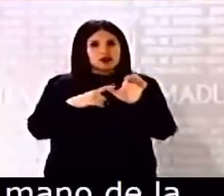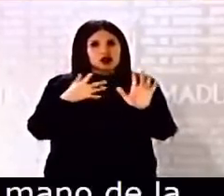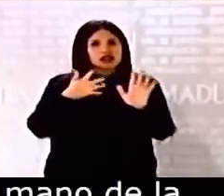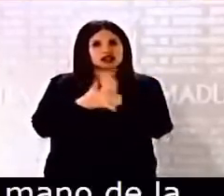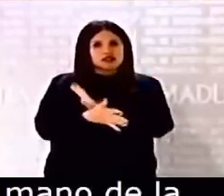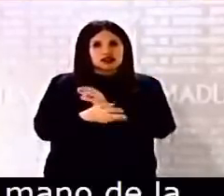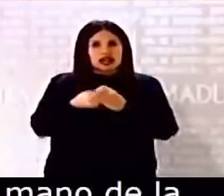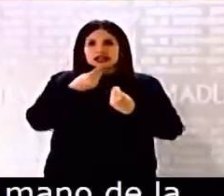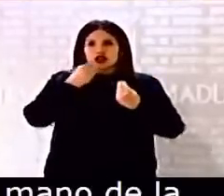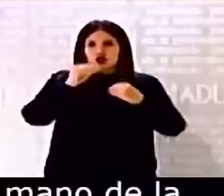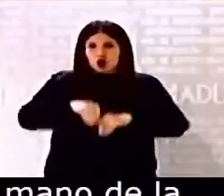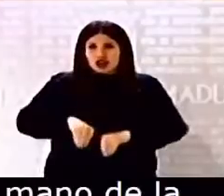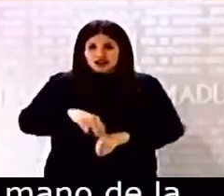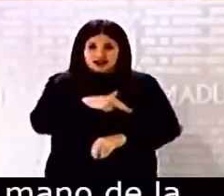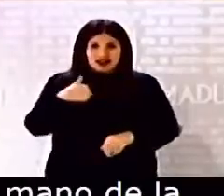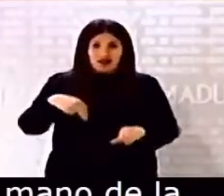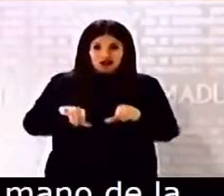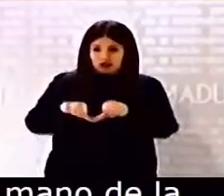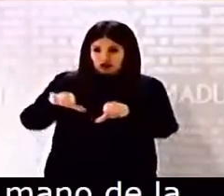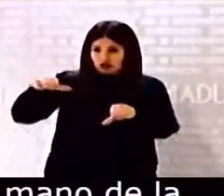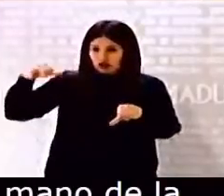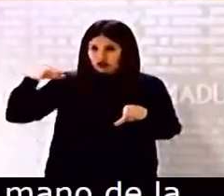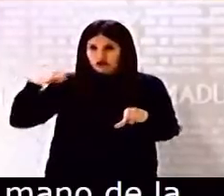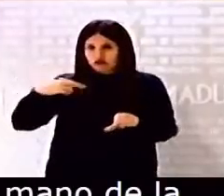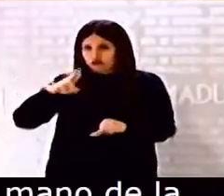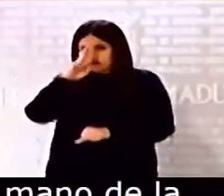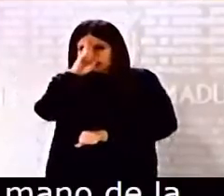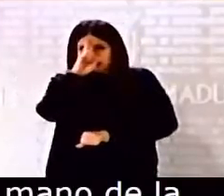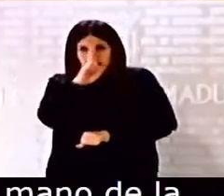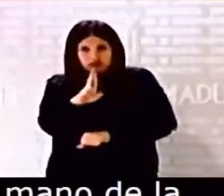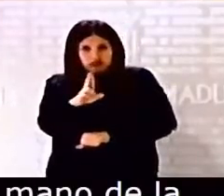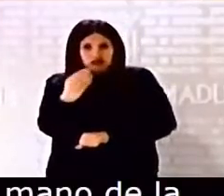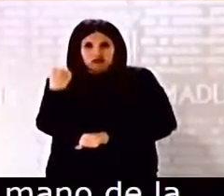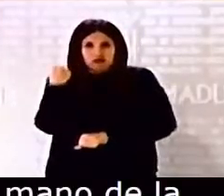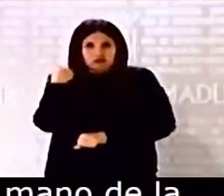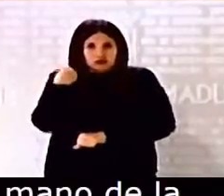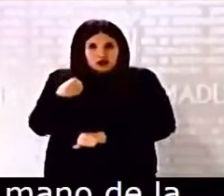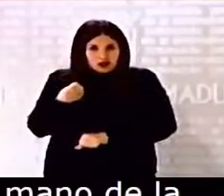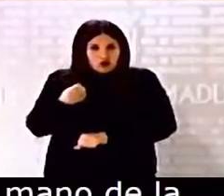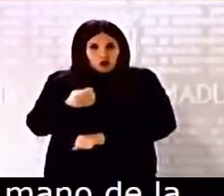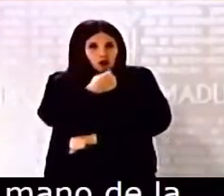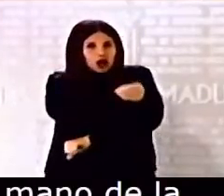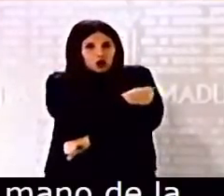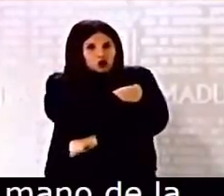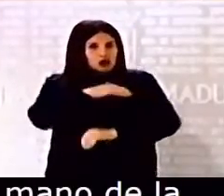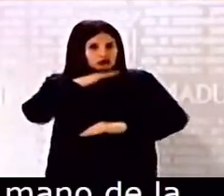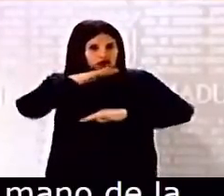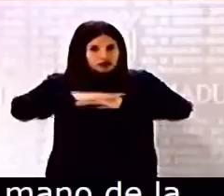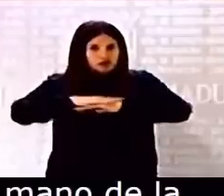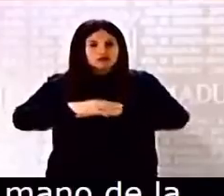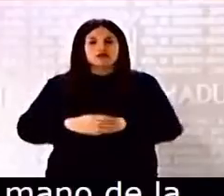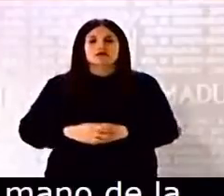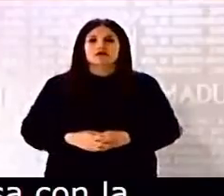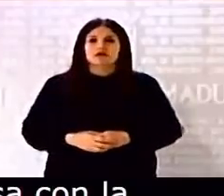largo de su historia sanitaria, de la historia de la autonomía sanitaria, con la ponencia de vacunas.